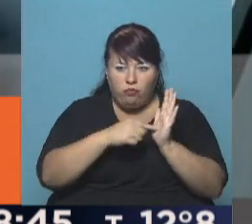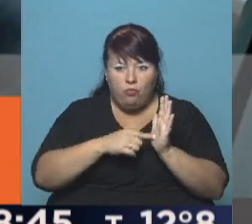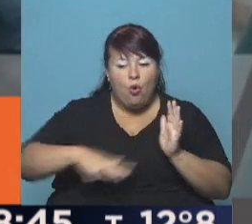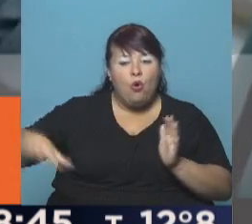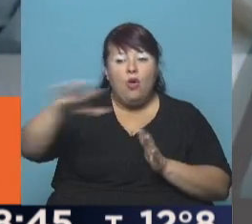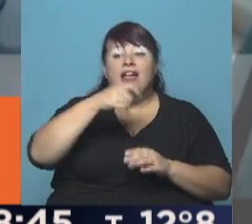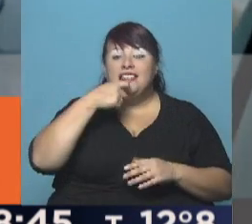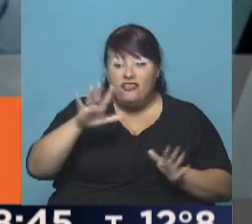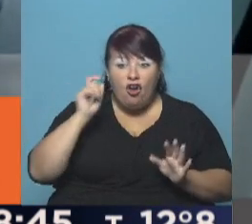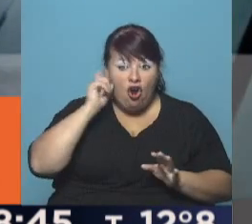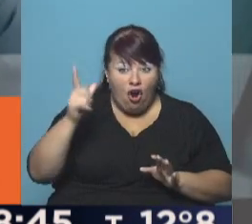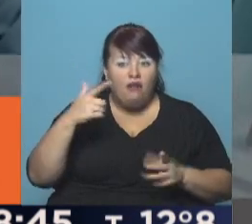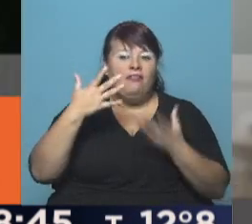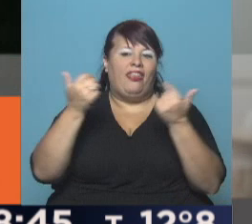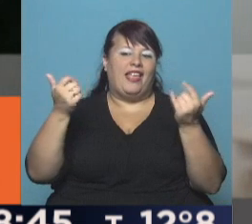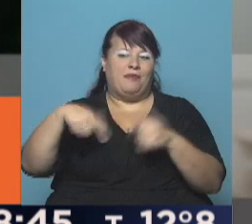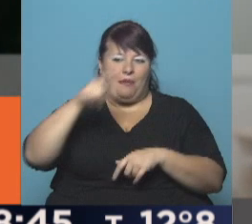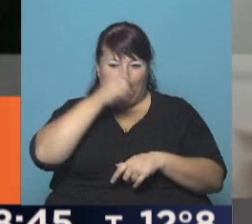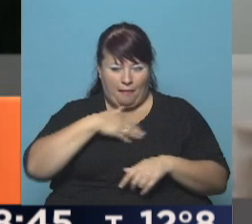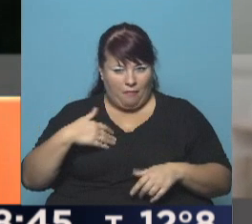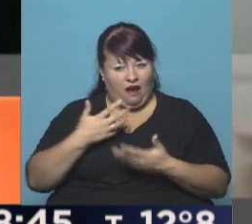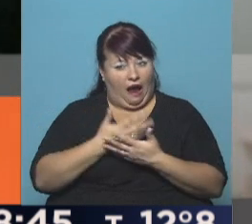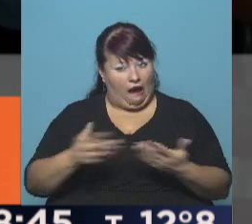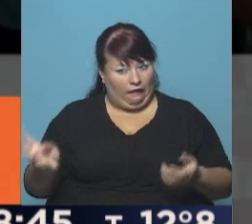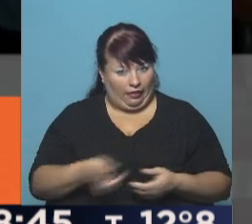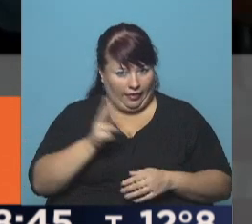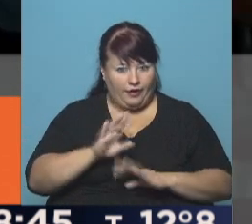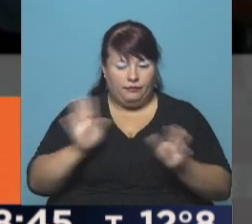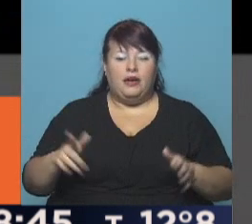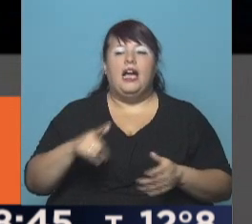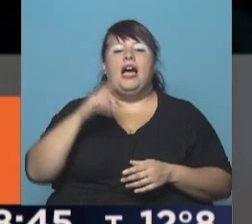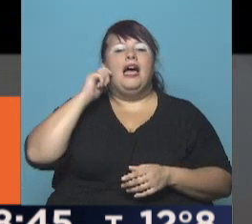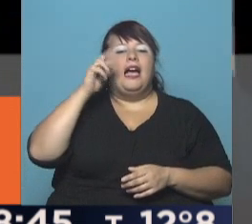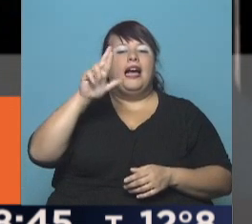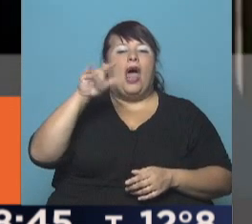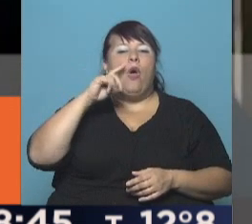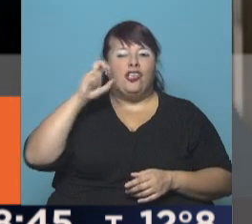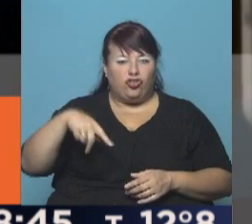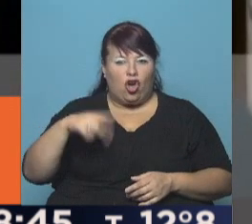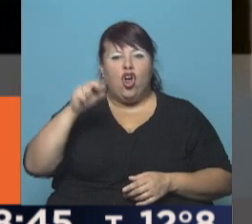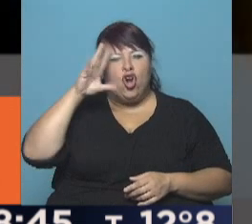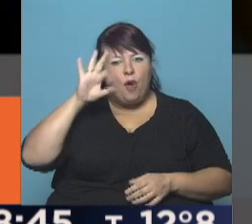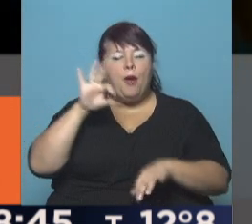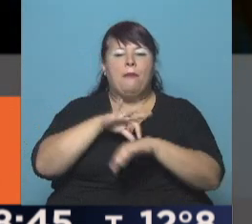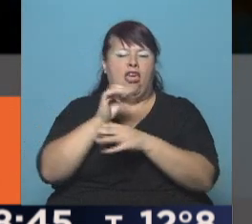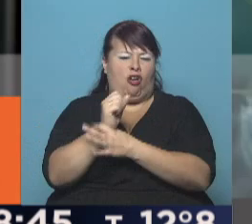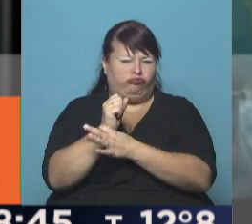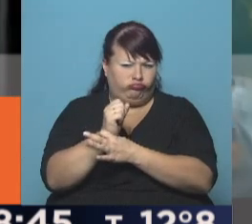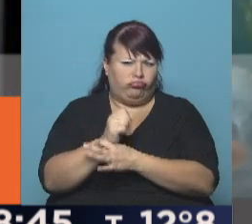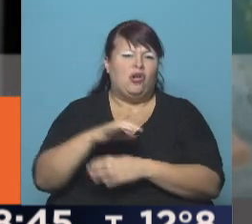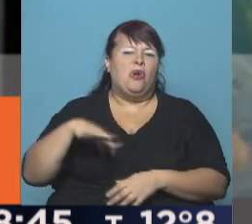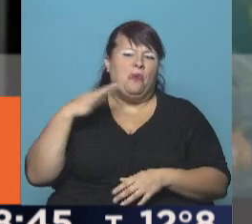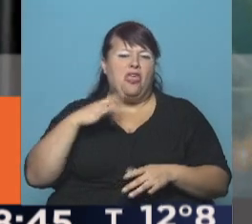que de hacerlo podría él despedirse de ellos. Muy aburrida el Valle del Amor. Graduación. Romeo es un médico prestigioso, con una